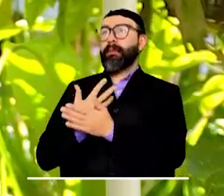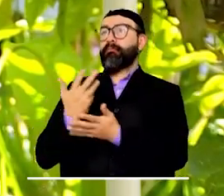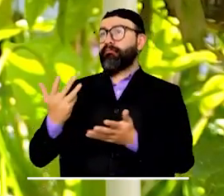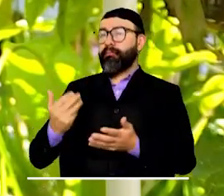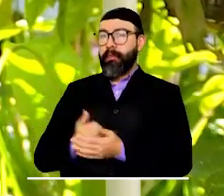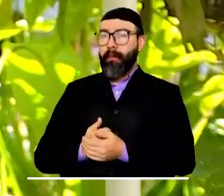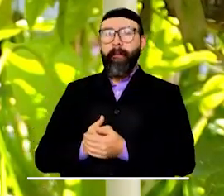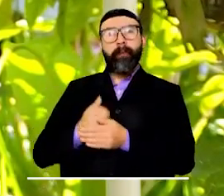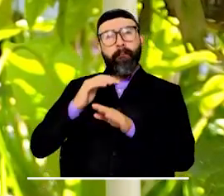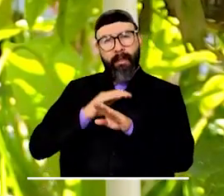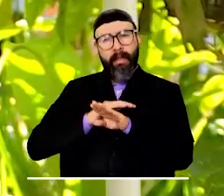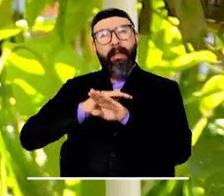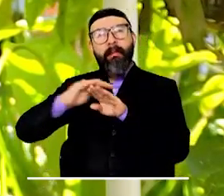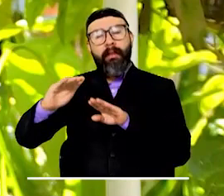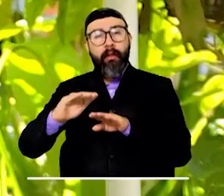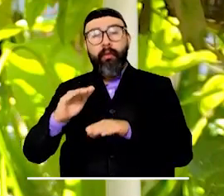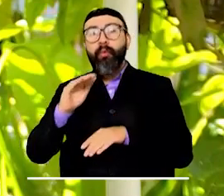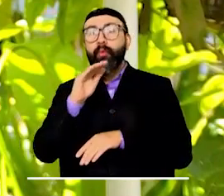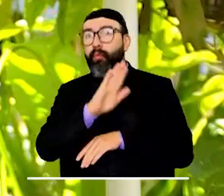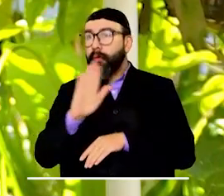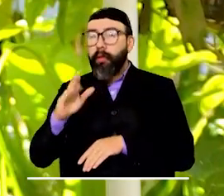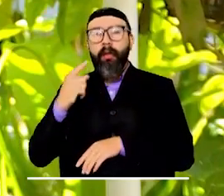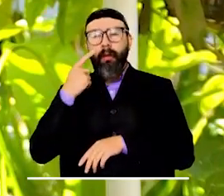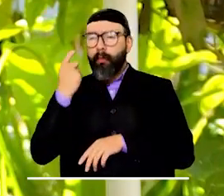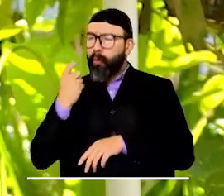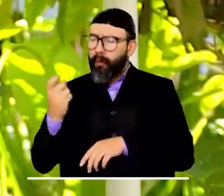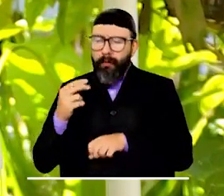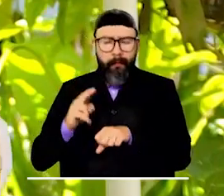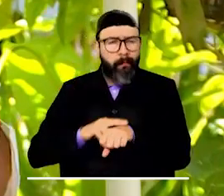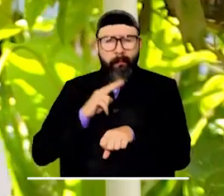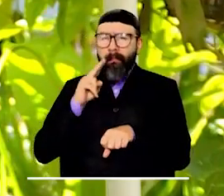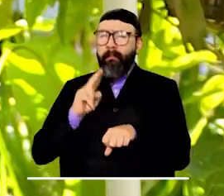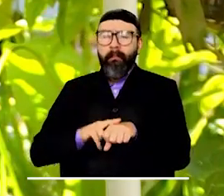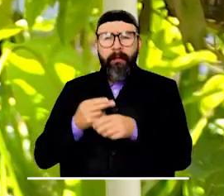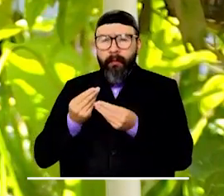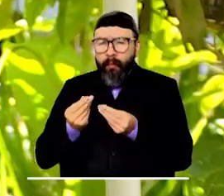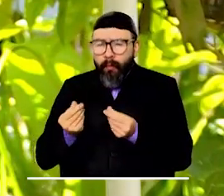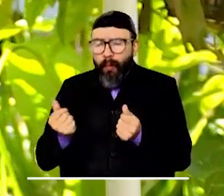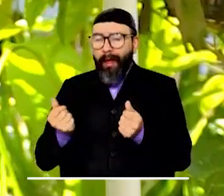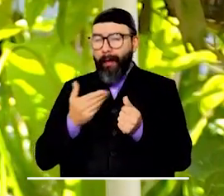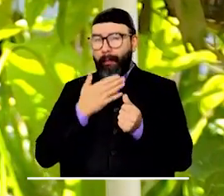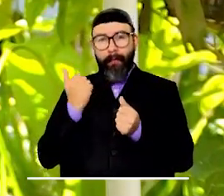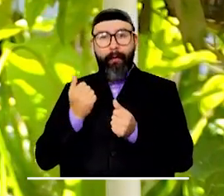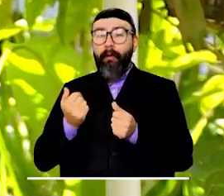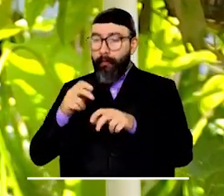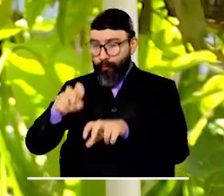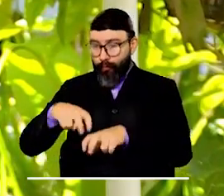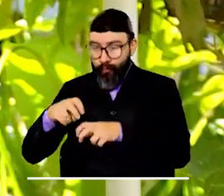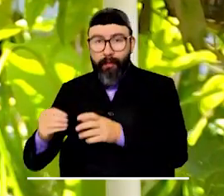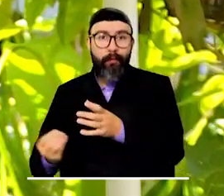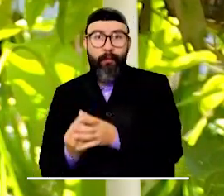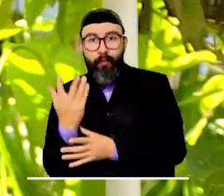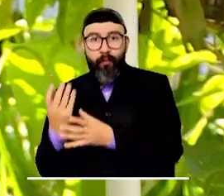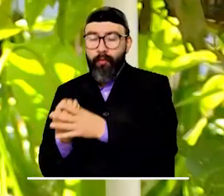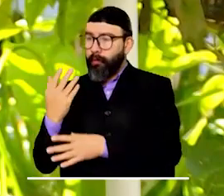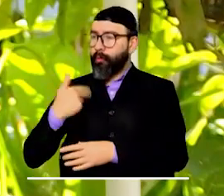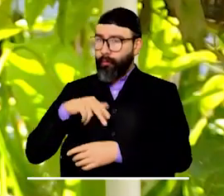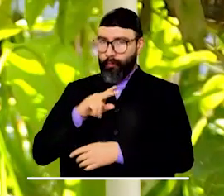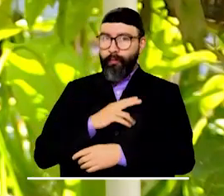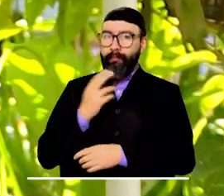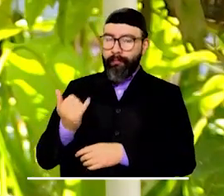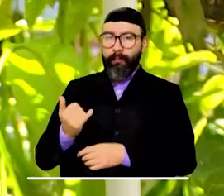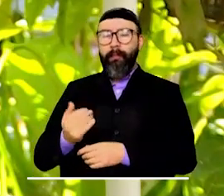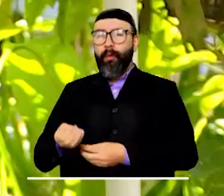La invitación es que ustedes busquen lo más natural, la huerta. Por eso nosotros cultivamos la comida para